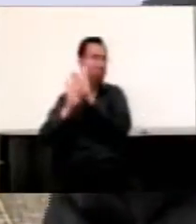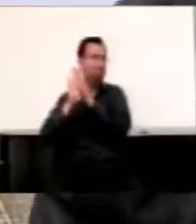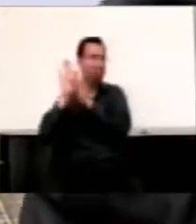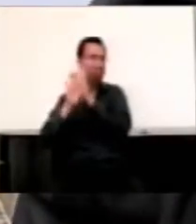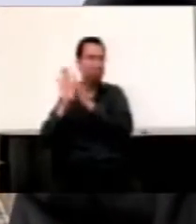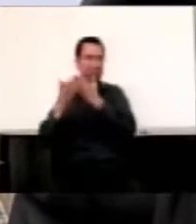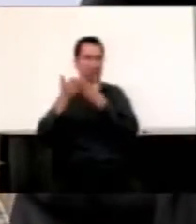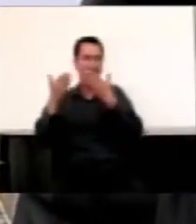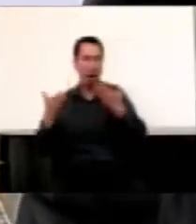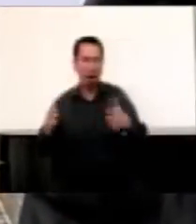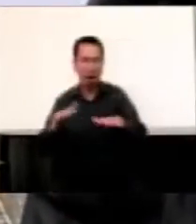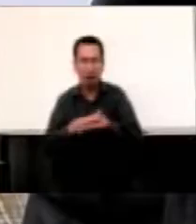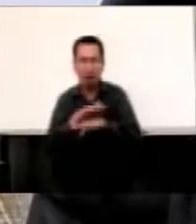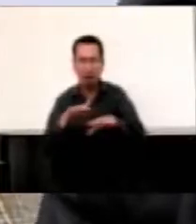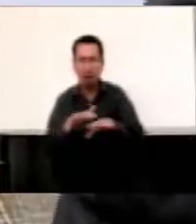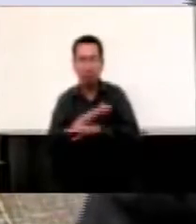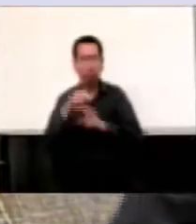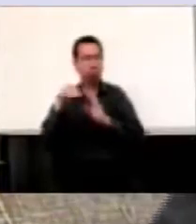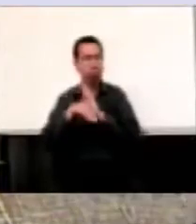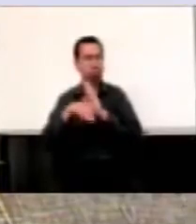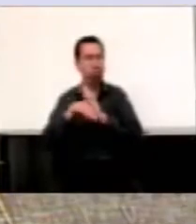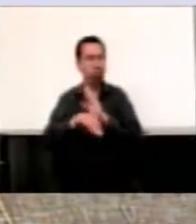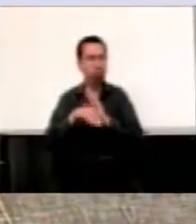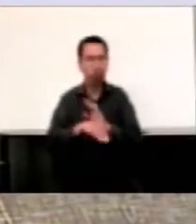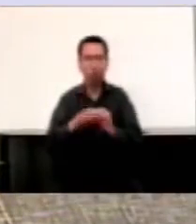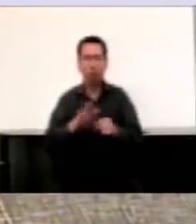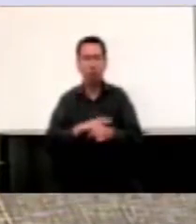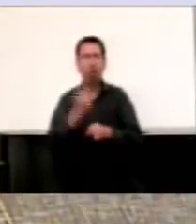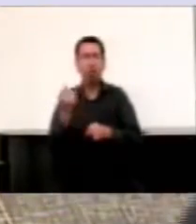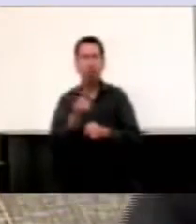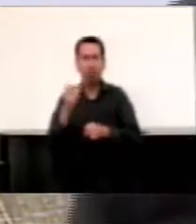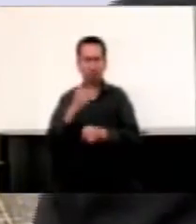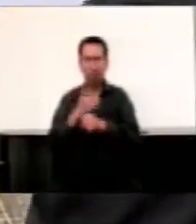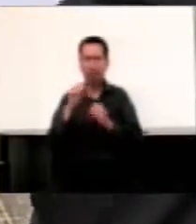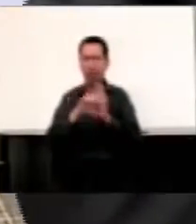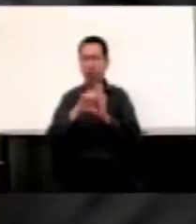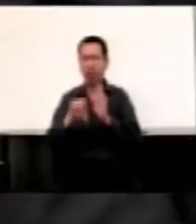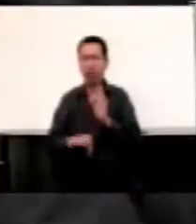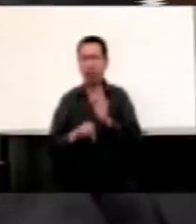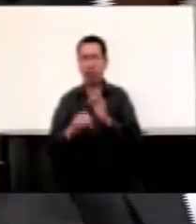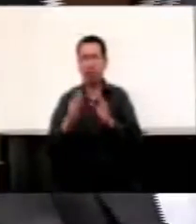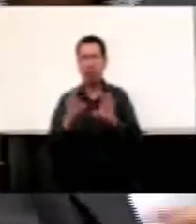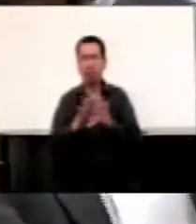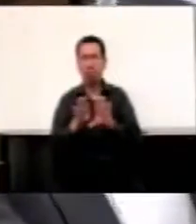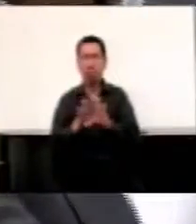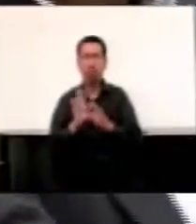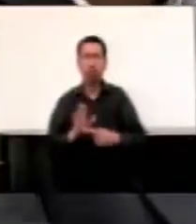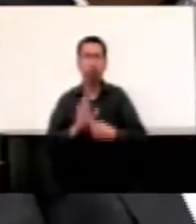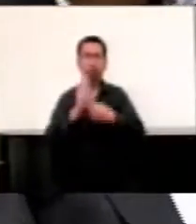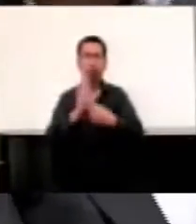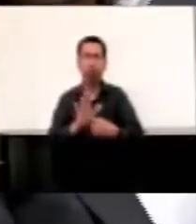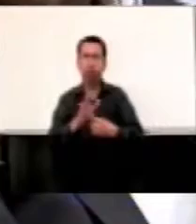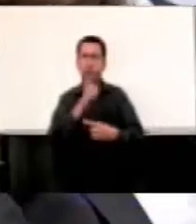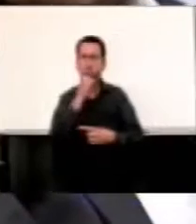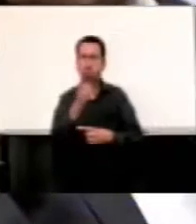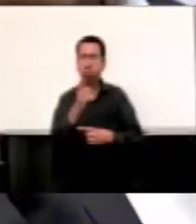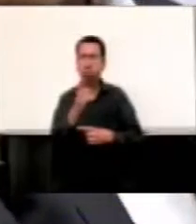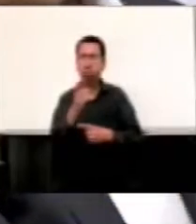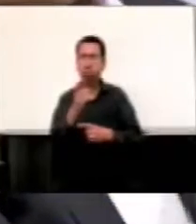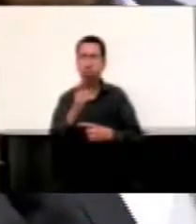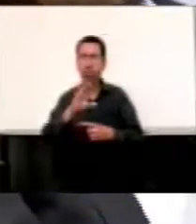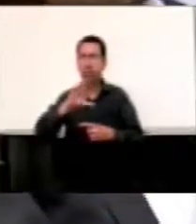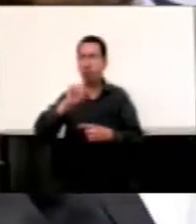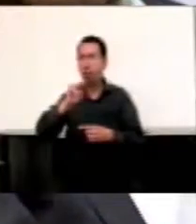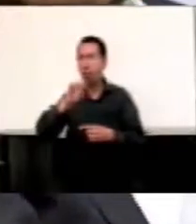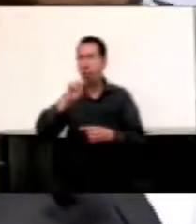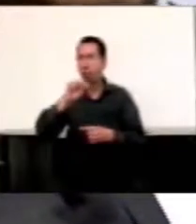son complejas e involucran varios aspectos. Y si me permiten, voy a hacer referencia. Señalan ellos como causas